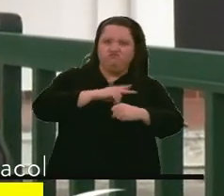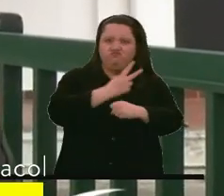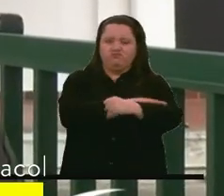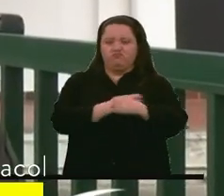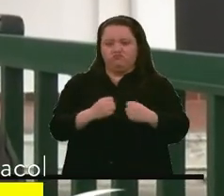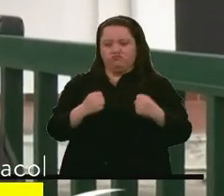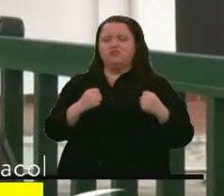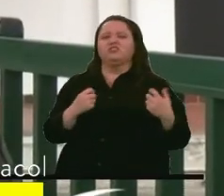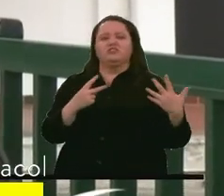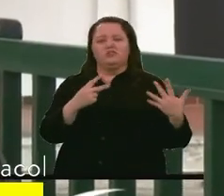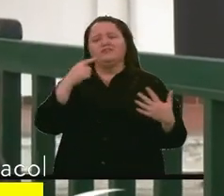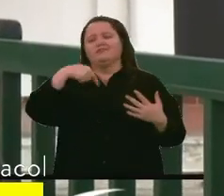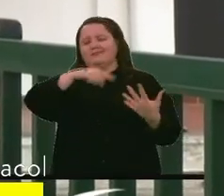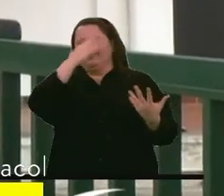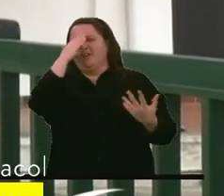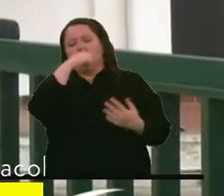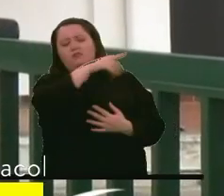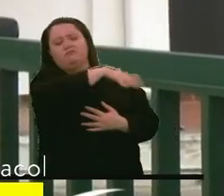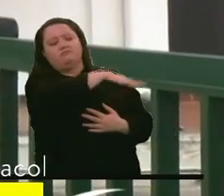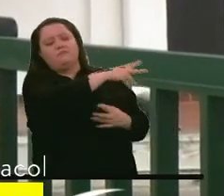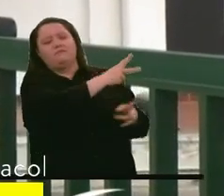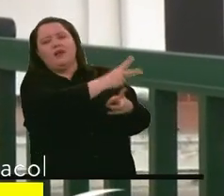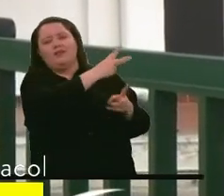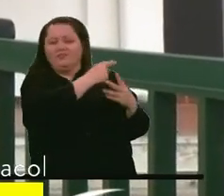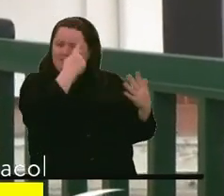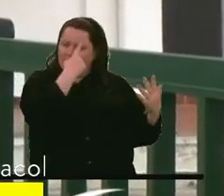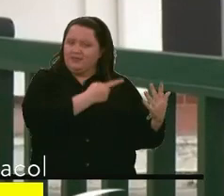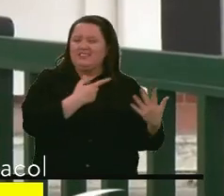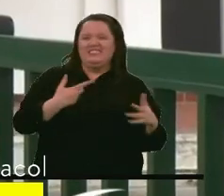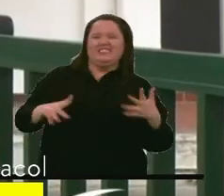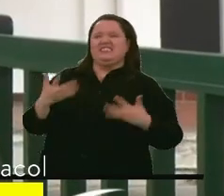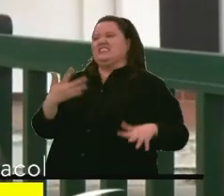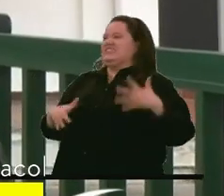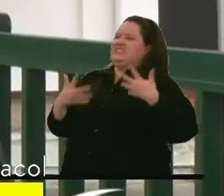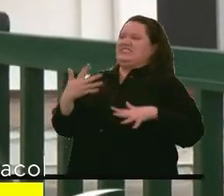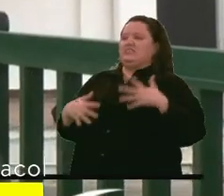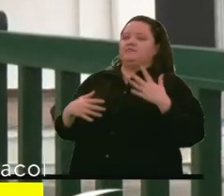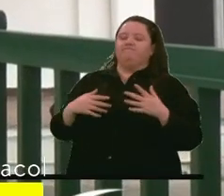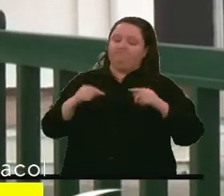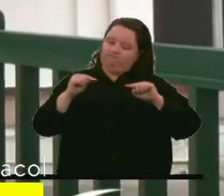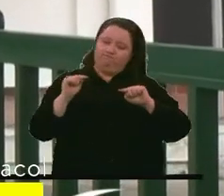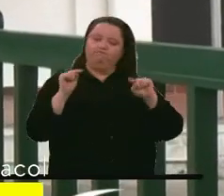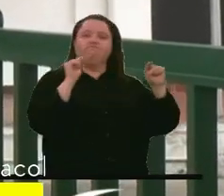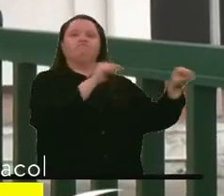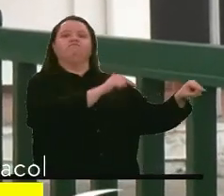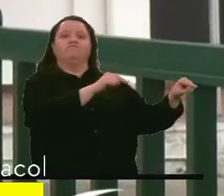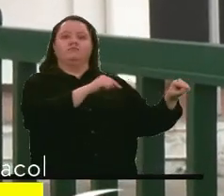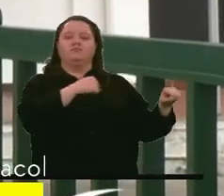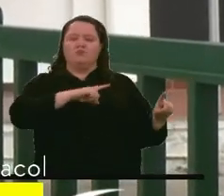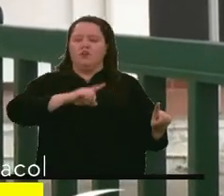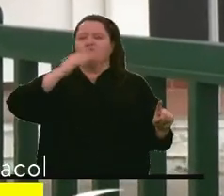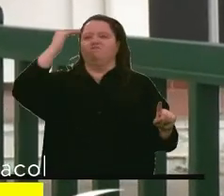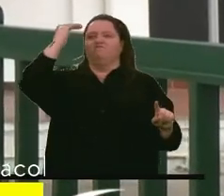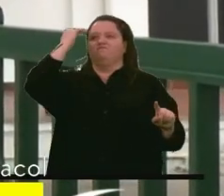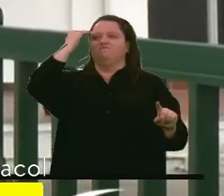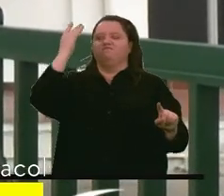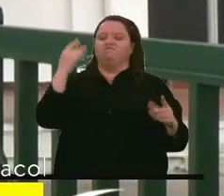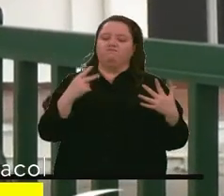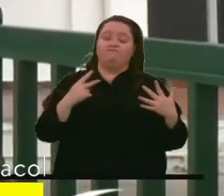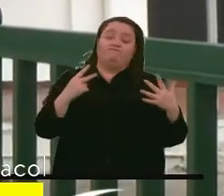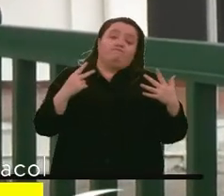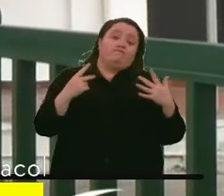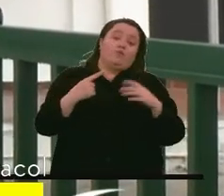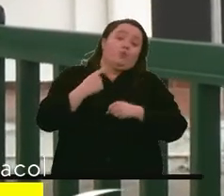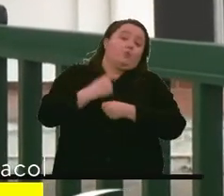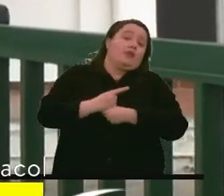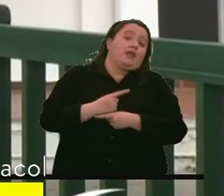sabían que allá era muy peligroso. Ellos no querían, pero sabían que pues tocaba cumplir